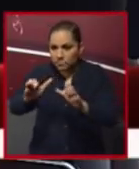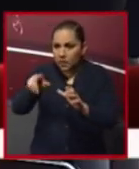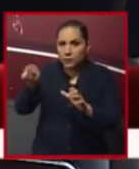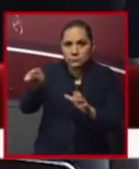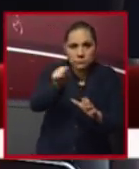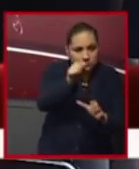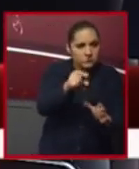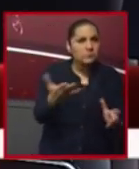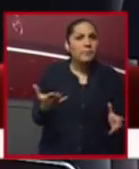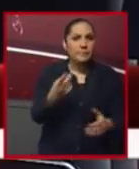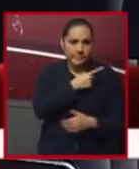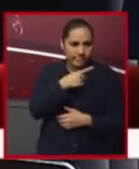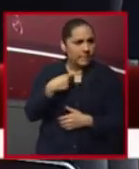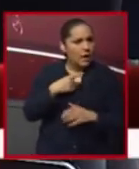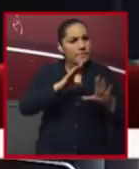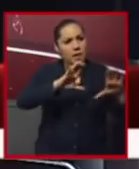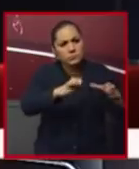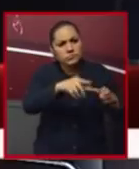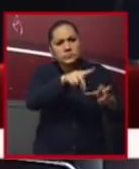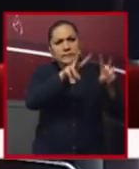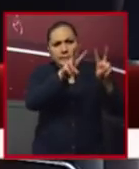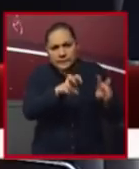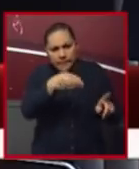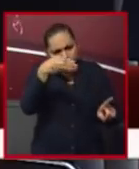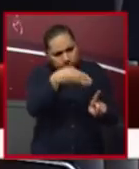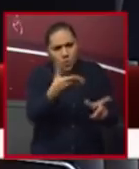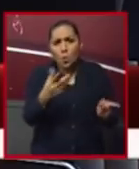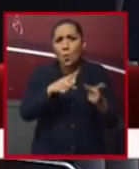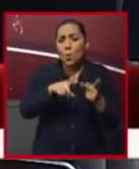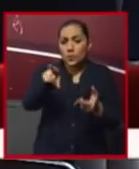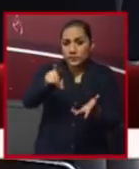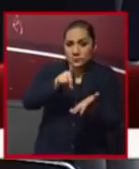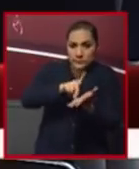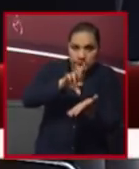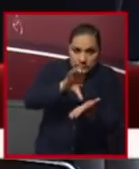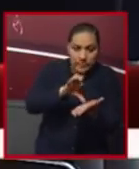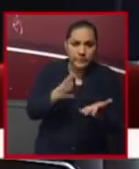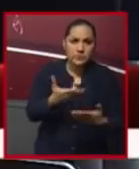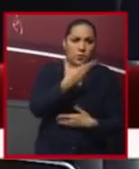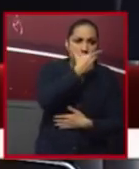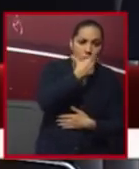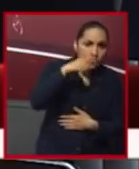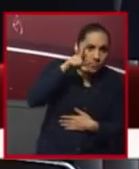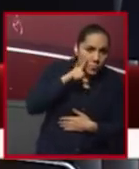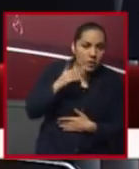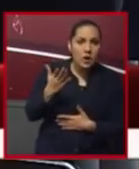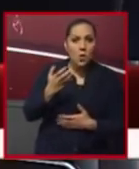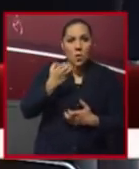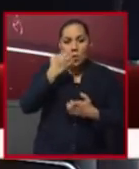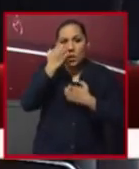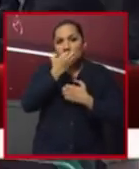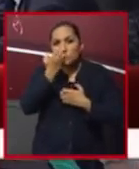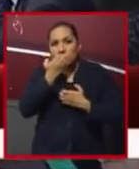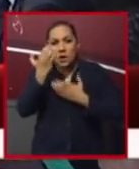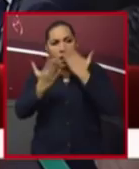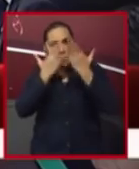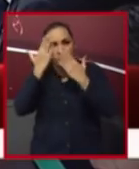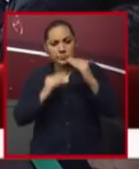étnica, por discapacidad, por género, por nivel educativo, por nivel de pobreza.